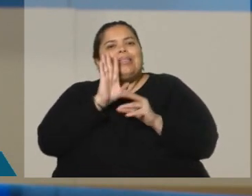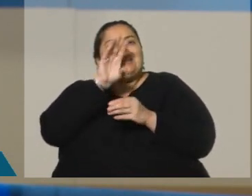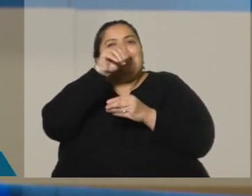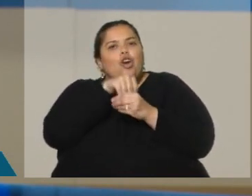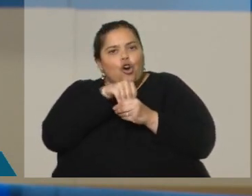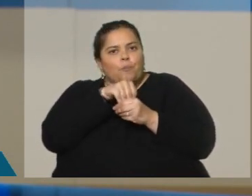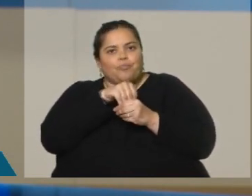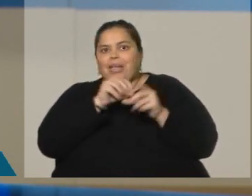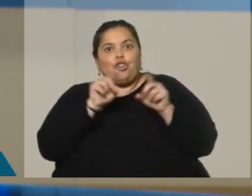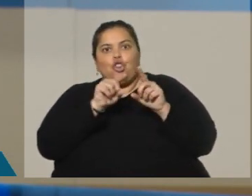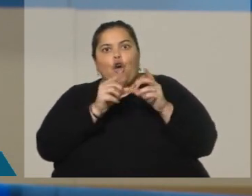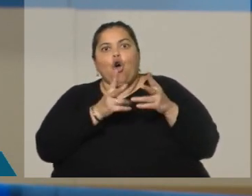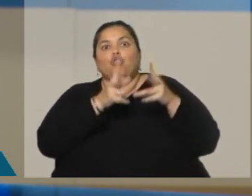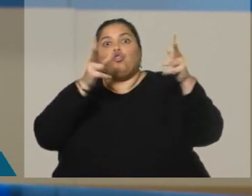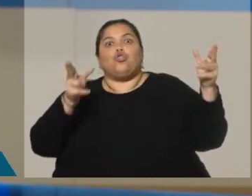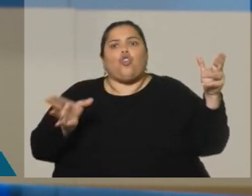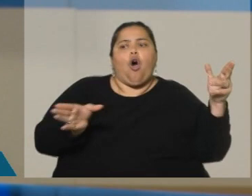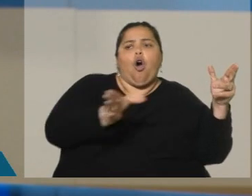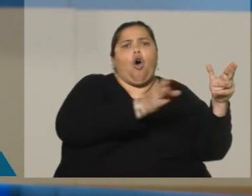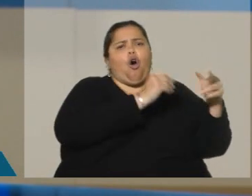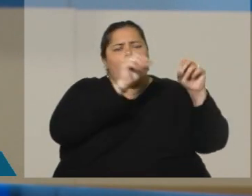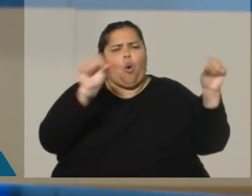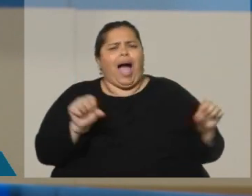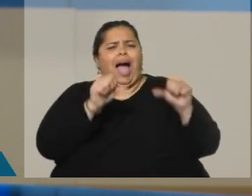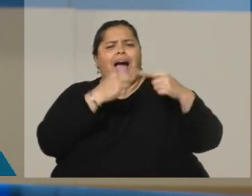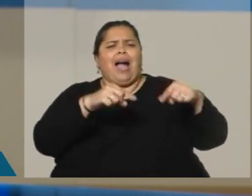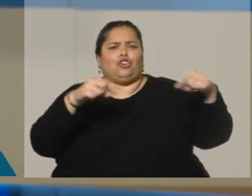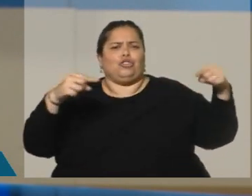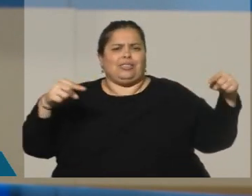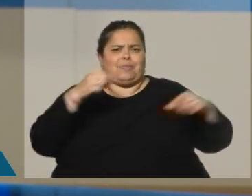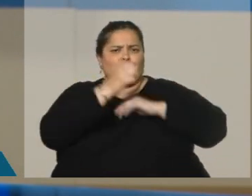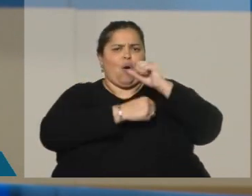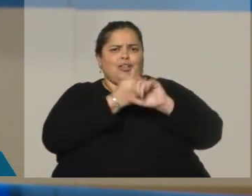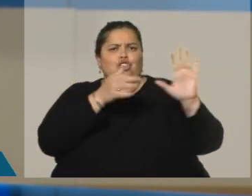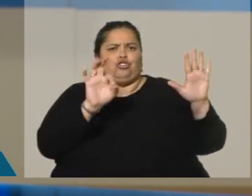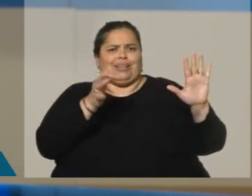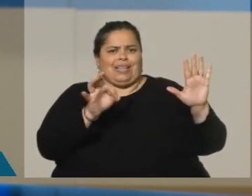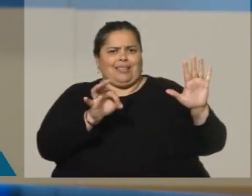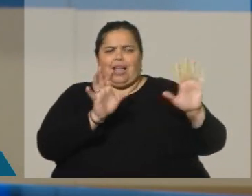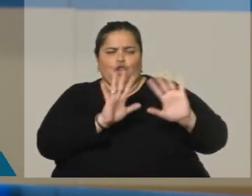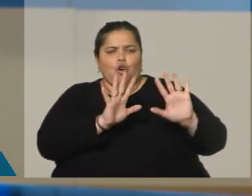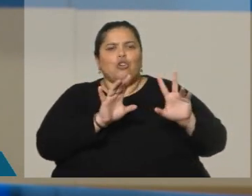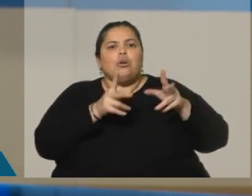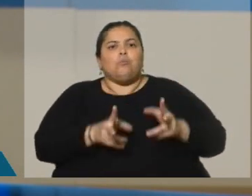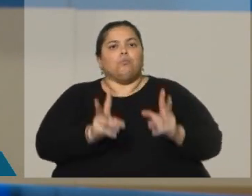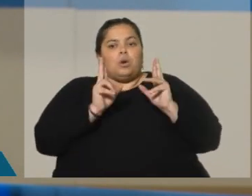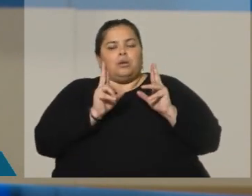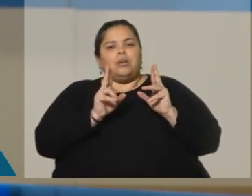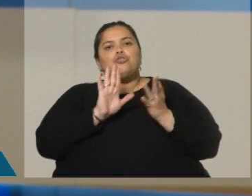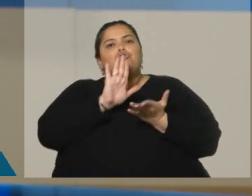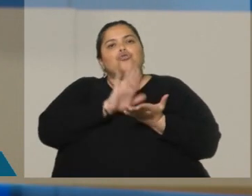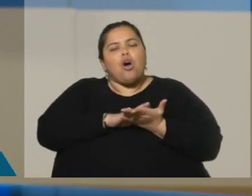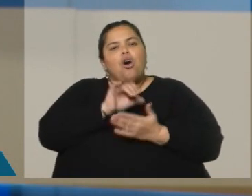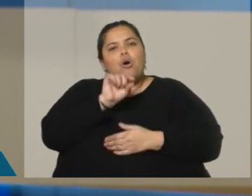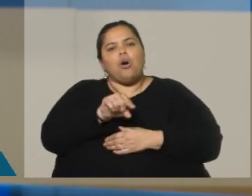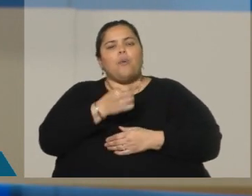no toda la globalidad de los acontecimientos que allí hace dentro se dieron sino los caracterizados por los fenómenos políticos estatales